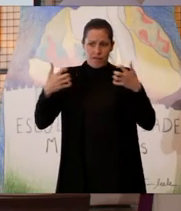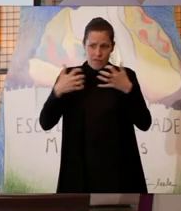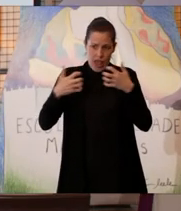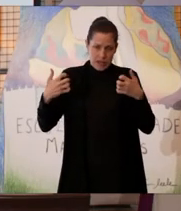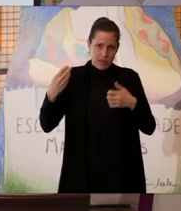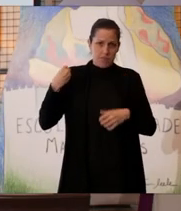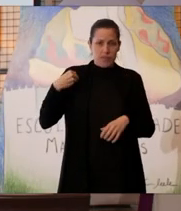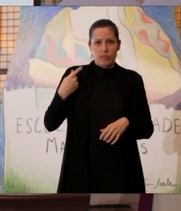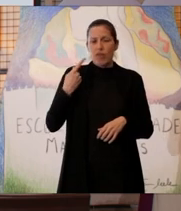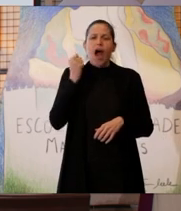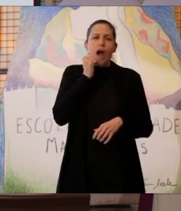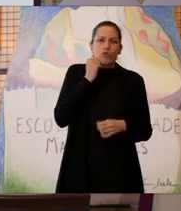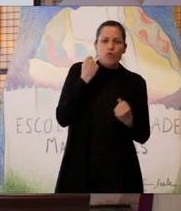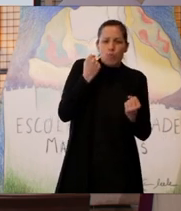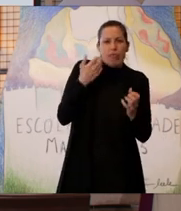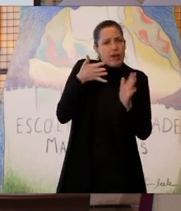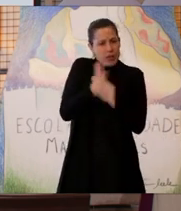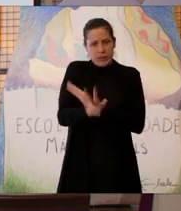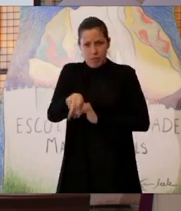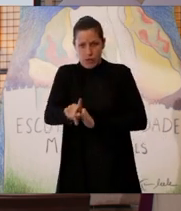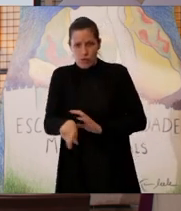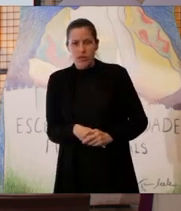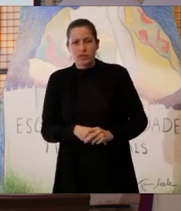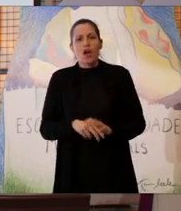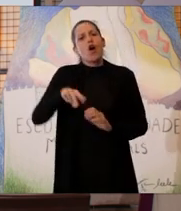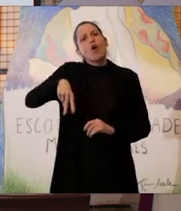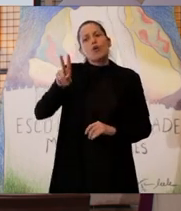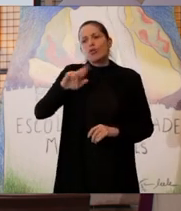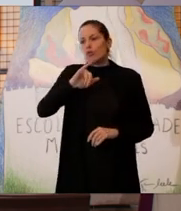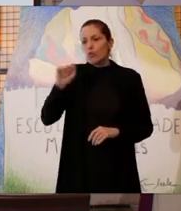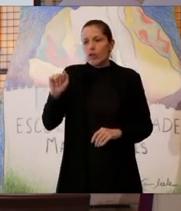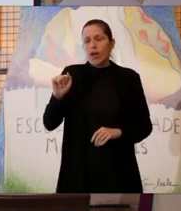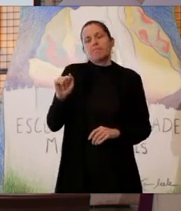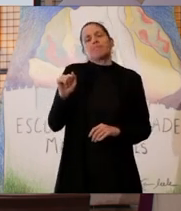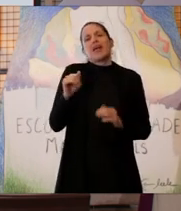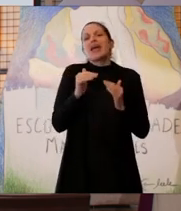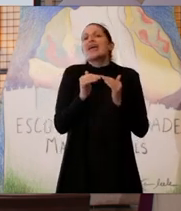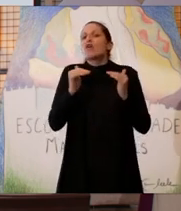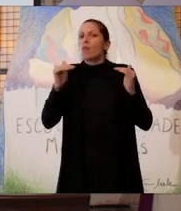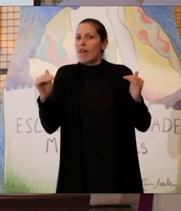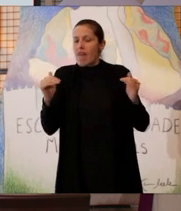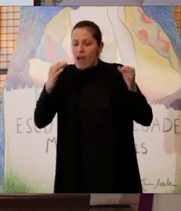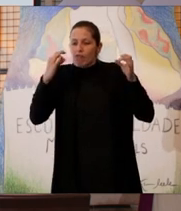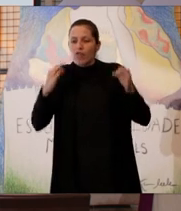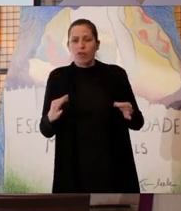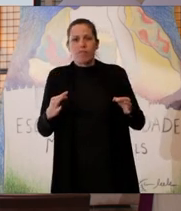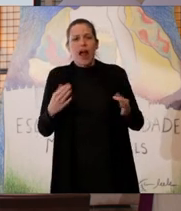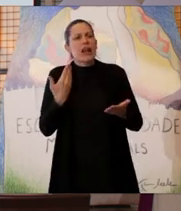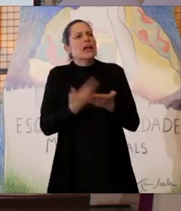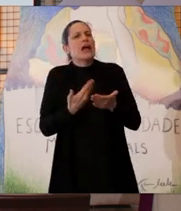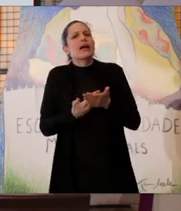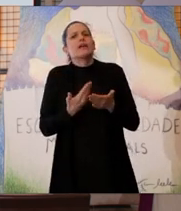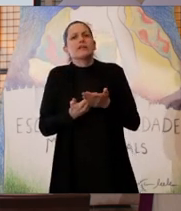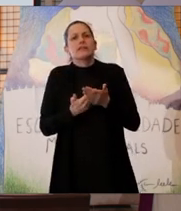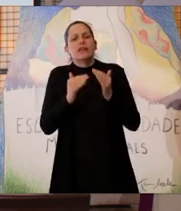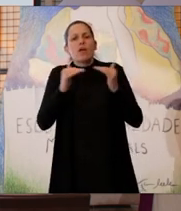siempre quedémonos con eso y Nuria dice que la igualdad formal legal no garantizó la igualdad real Así que el feminismo